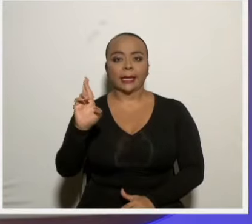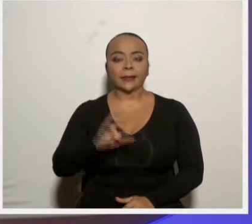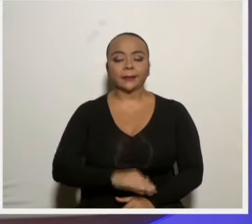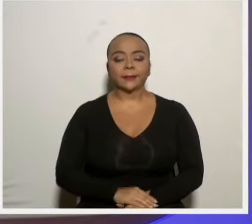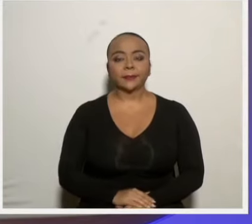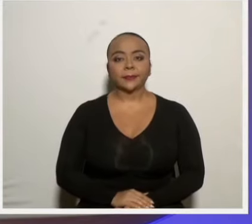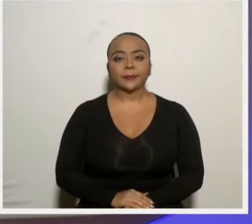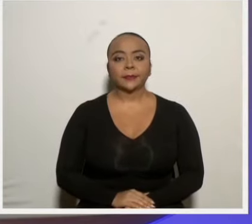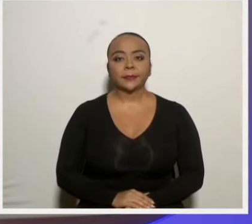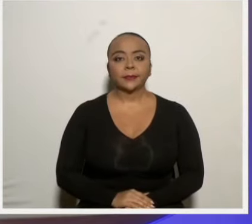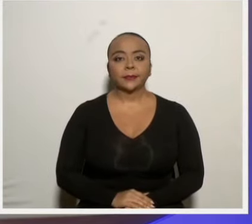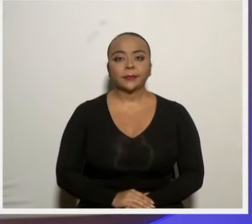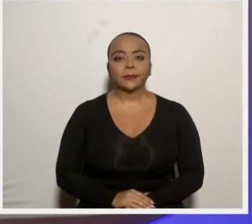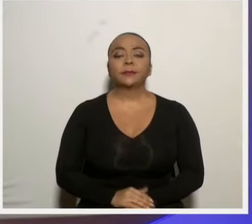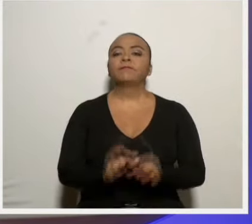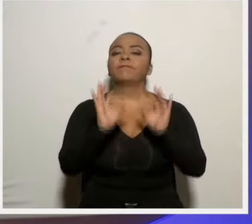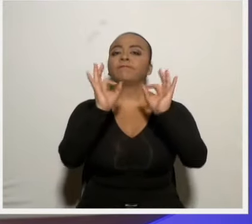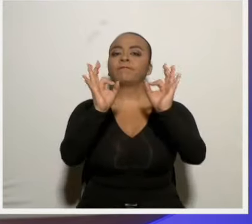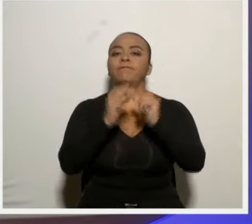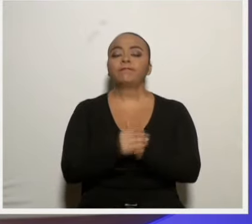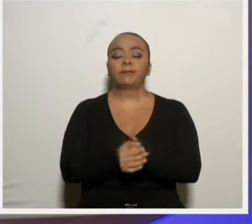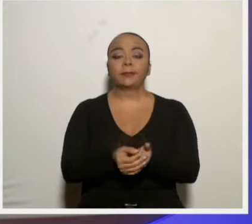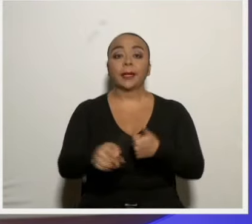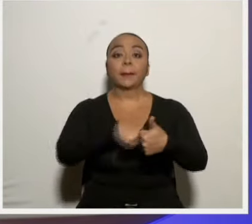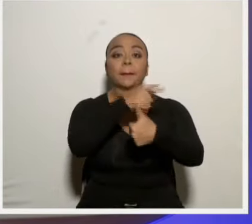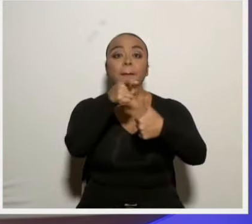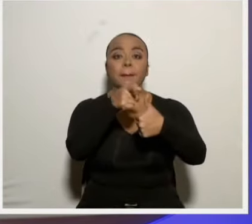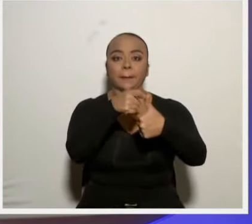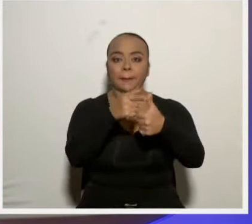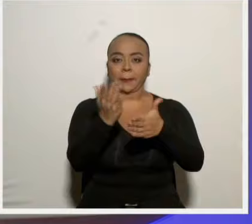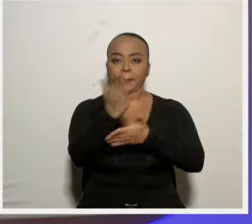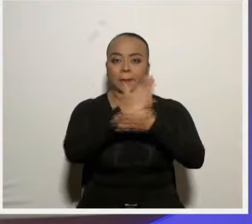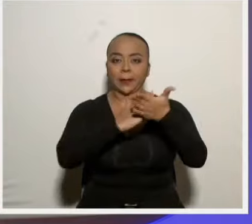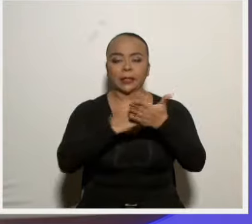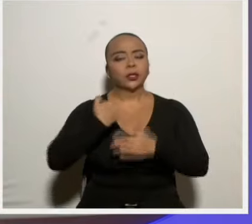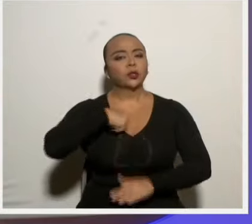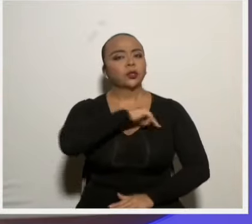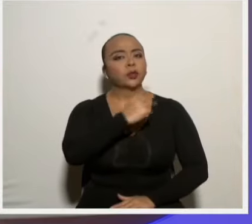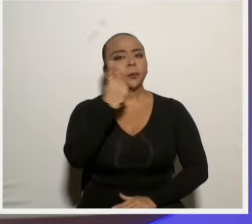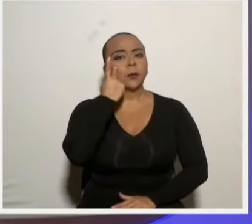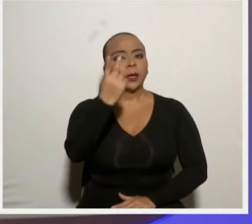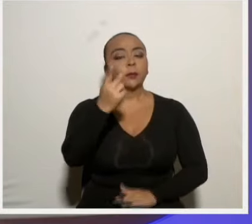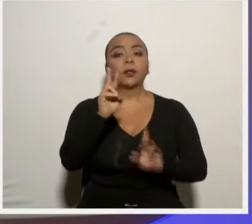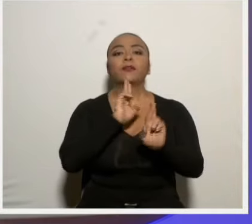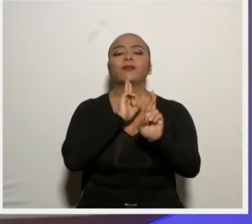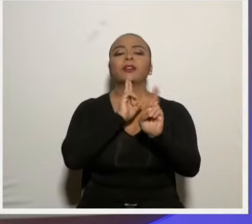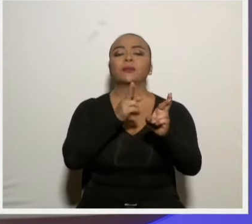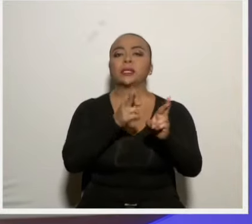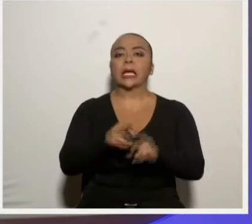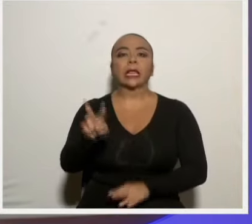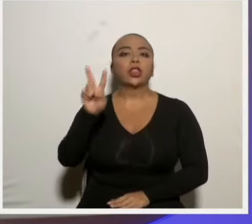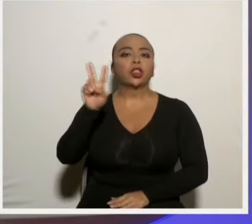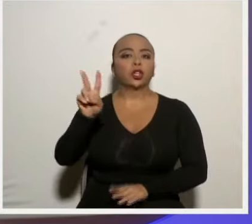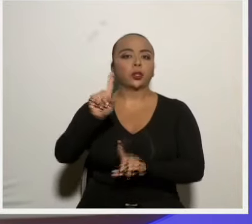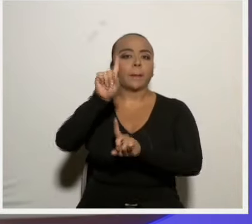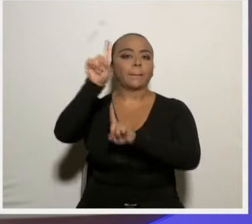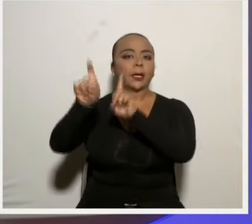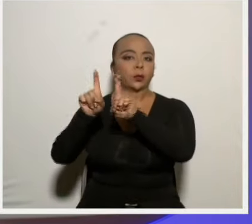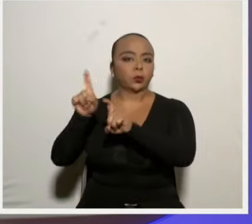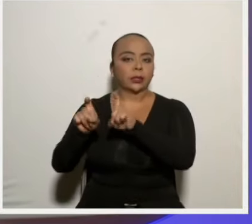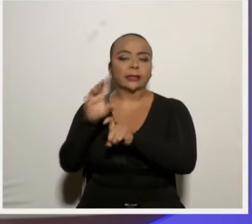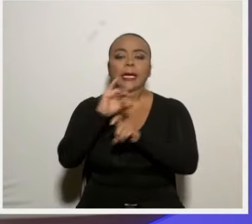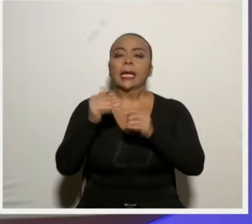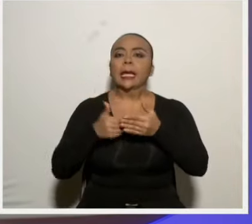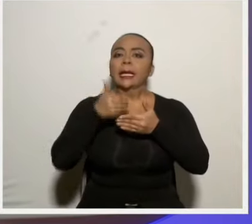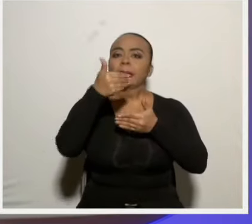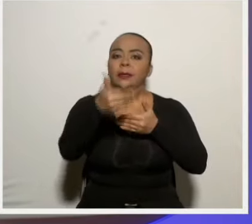www.tse.go.cr. Bien, y en este primer bloque veremos las respuestas a 2 de esas preguntas, y